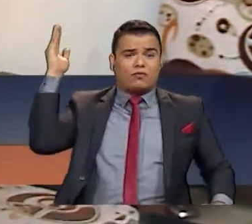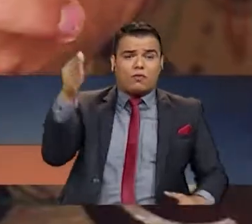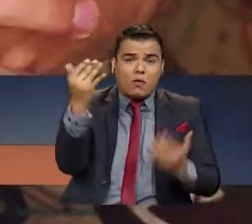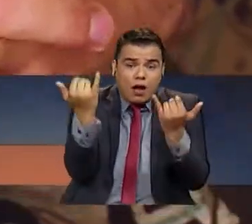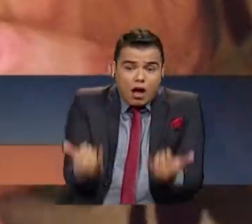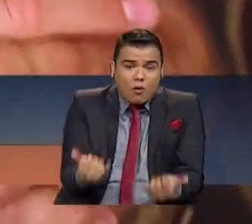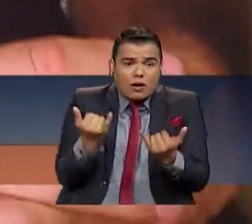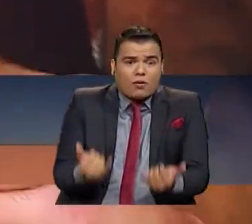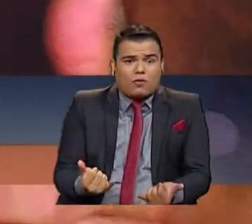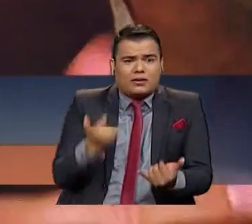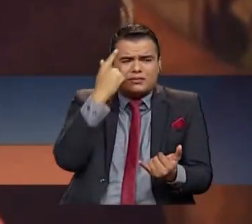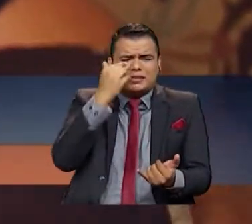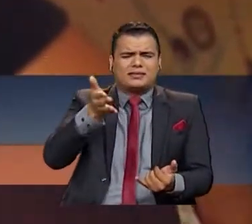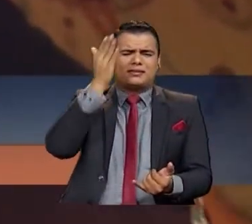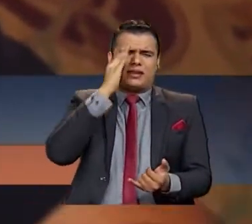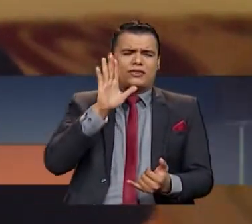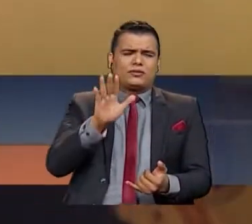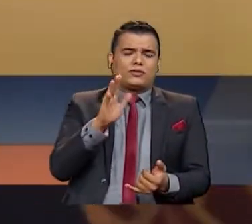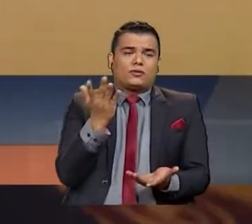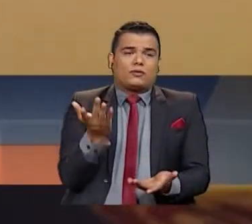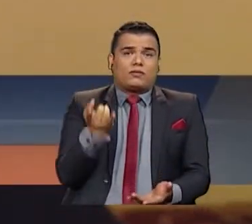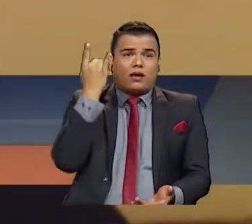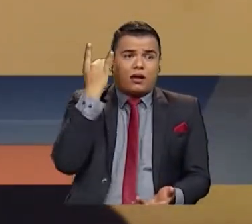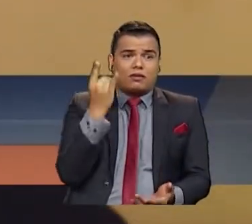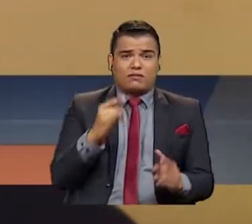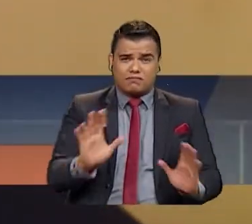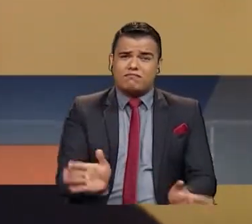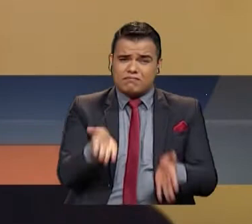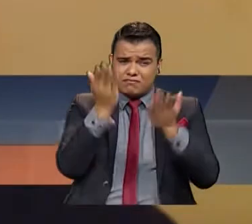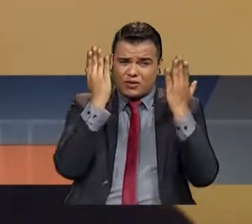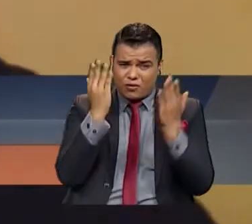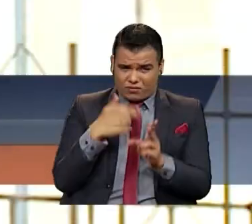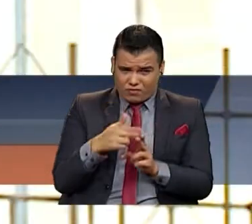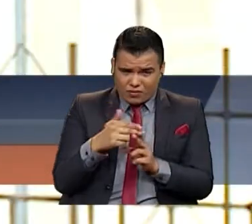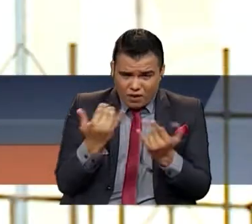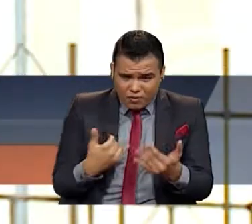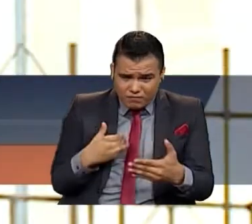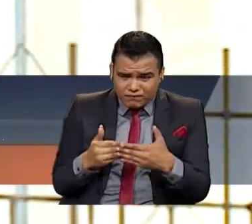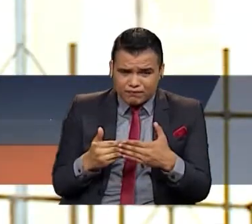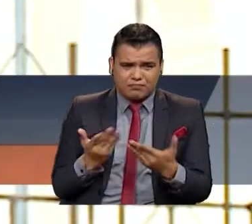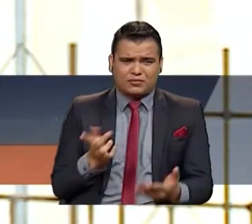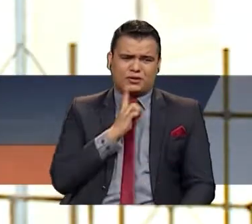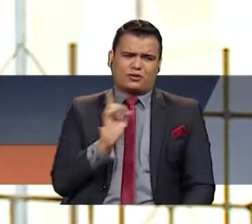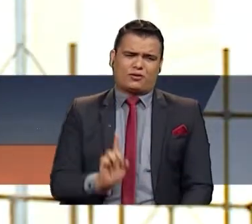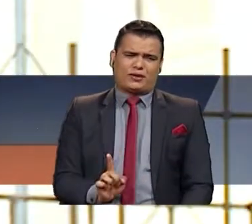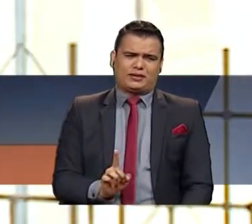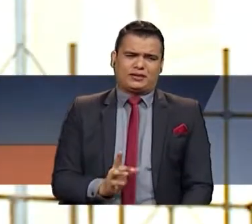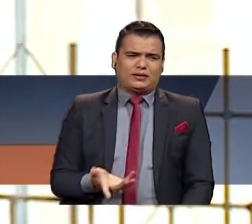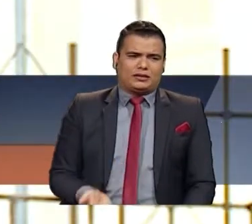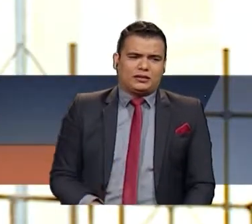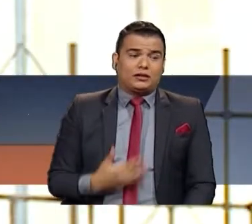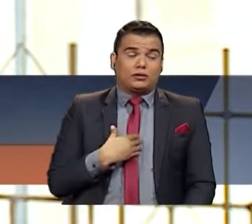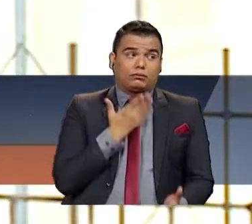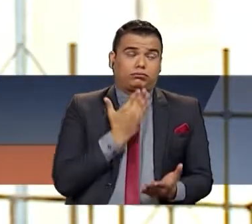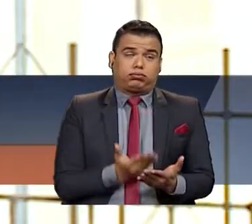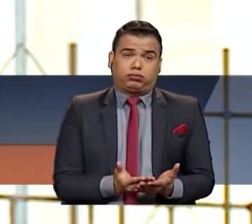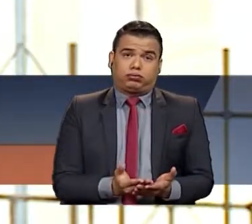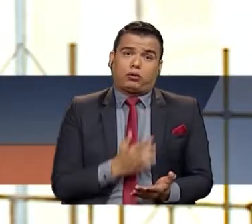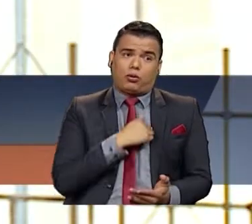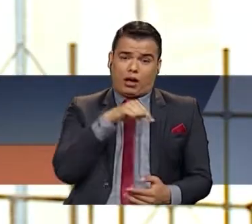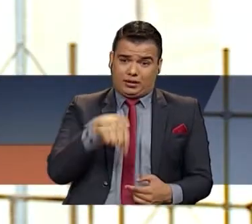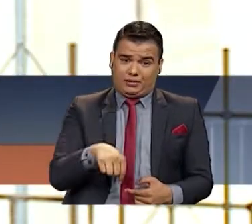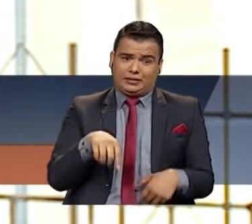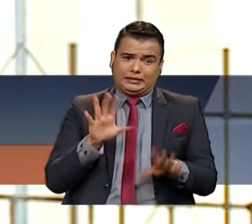inmediato, conscientes de que difícilmente las cosas mejorarán pronto. No sé cómo expresar lo mucho agradecido que estoy de estar